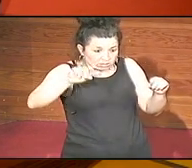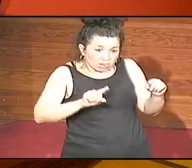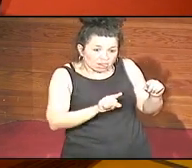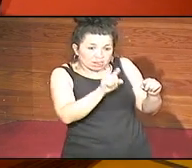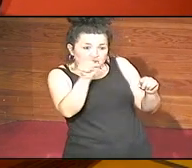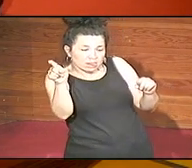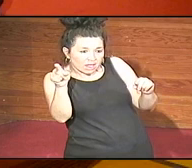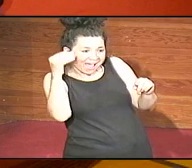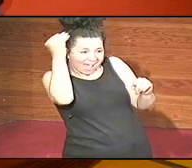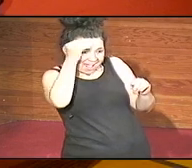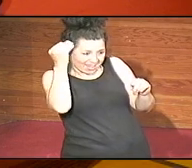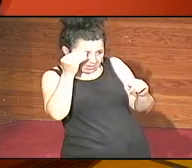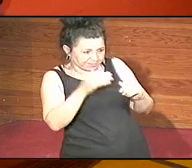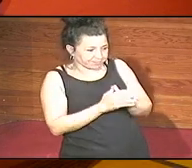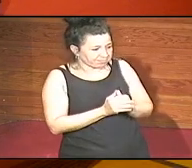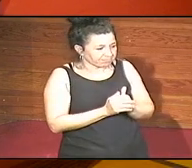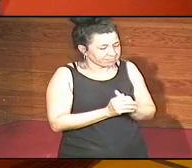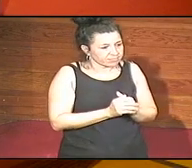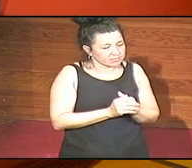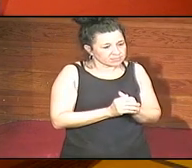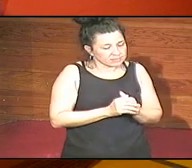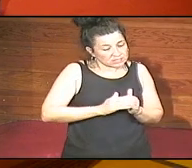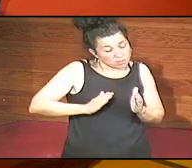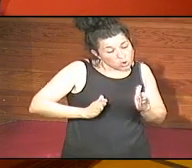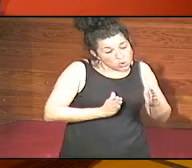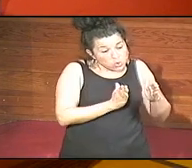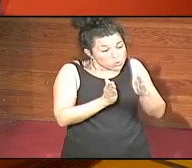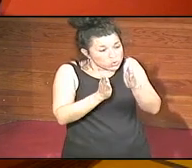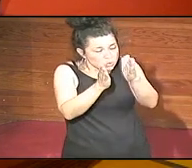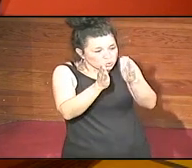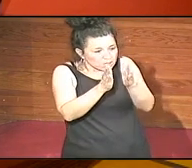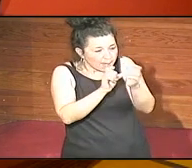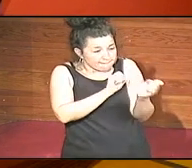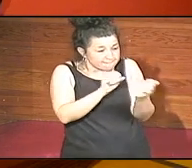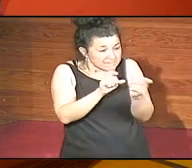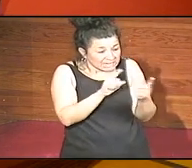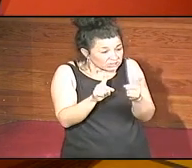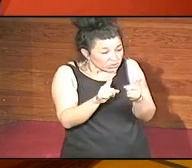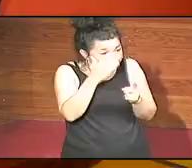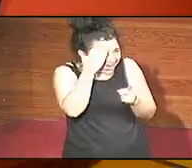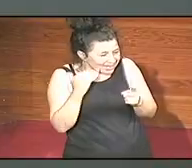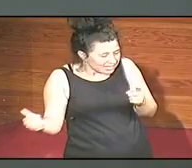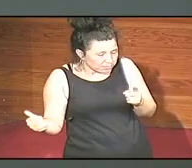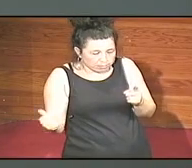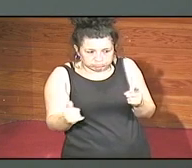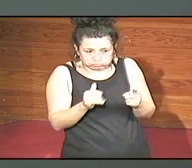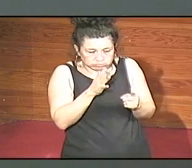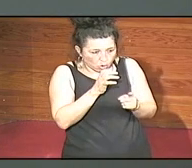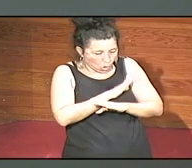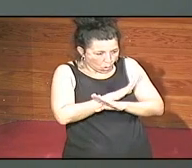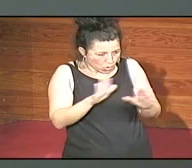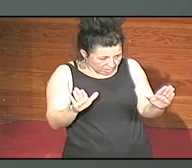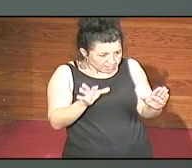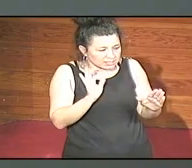es verdad que la ruta migratoria que pasa por libia es una barbaridad de torturas de cómo les tratan pero la de árabe